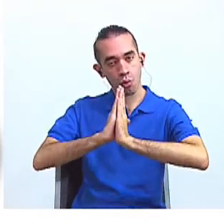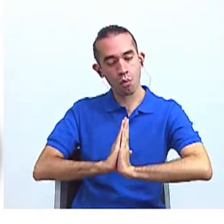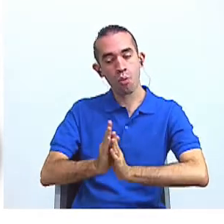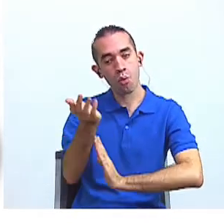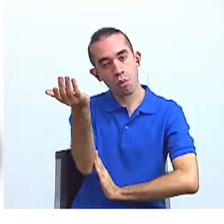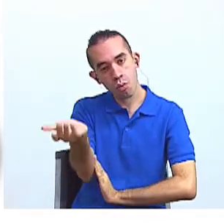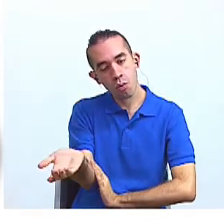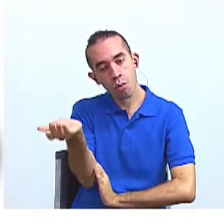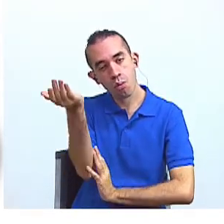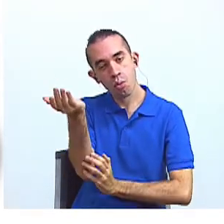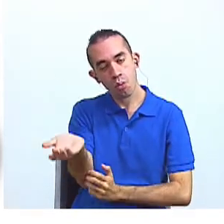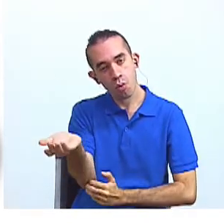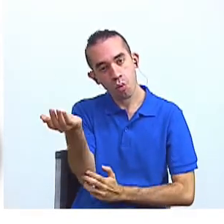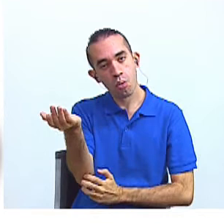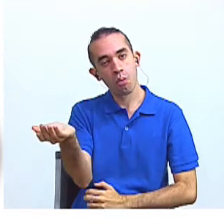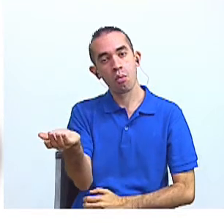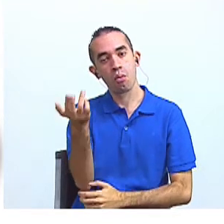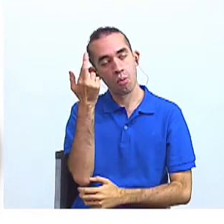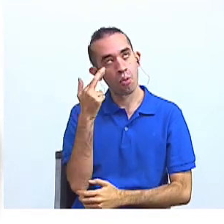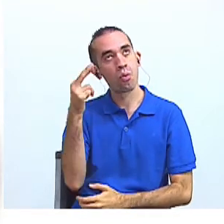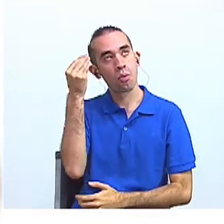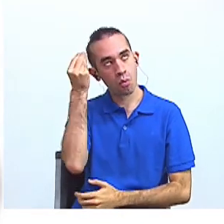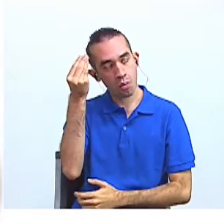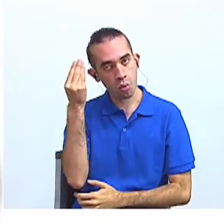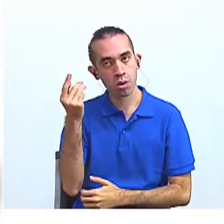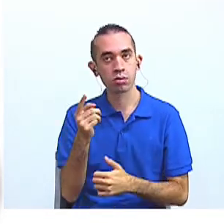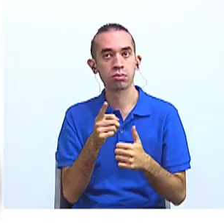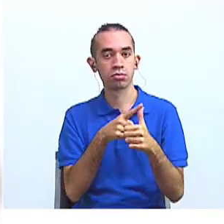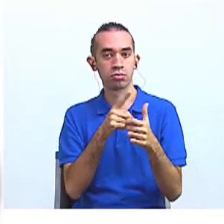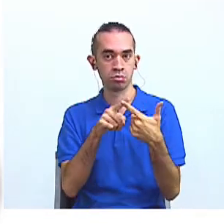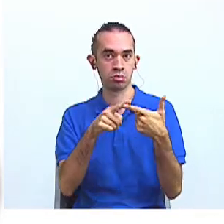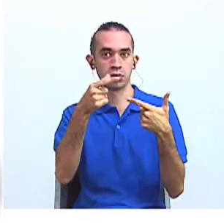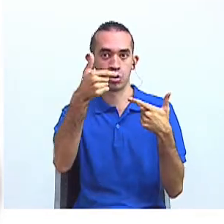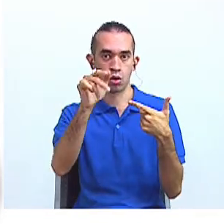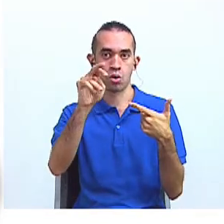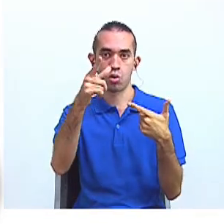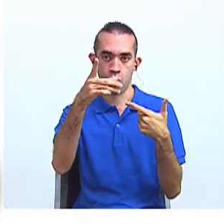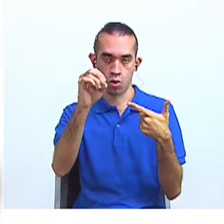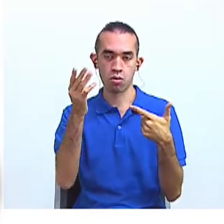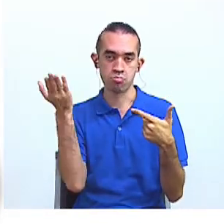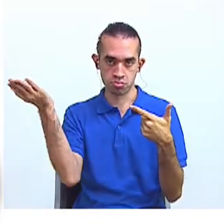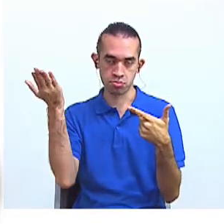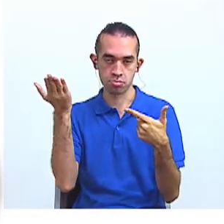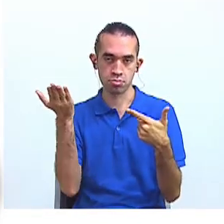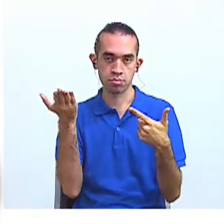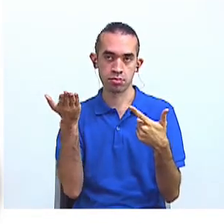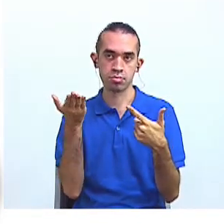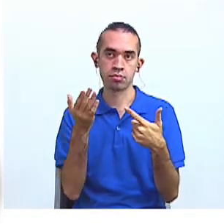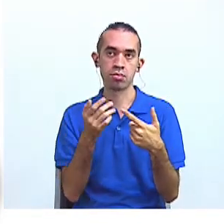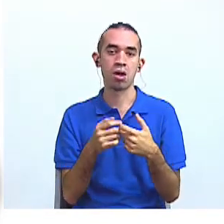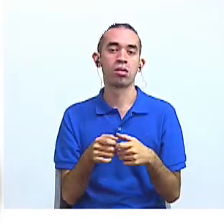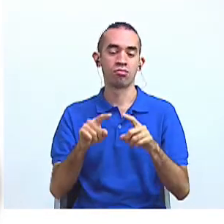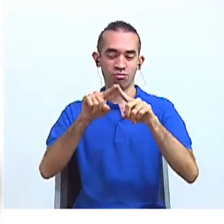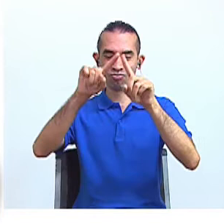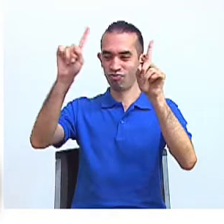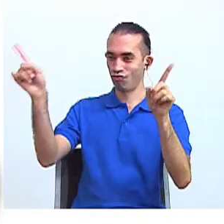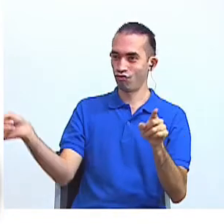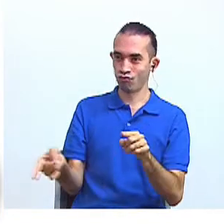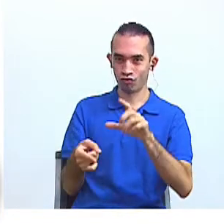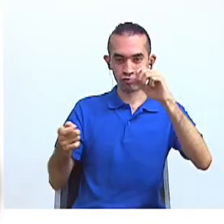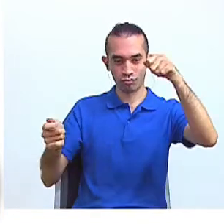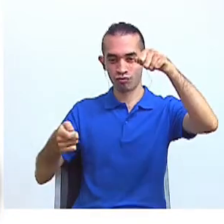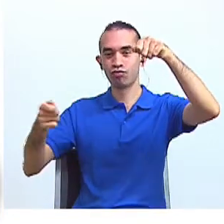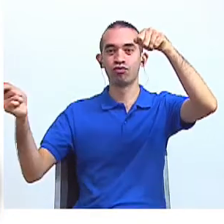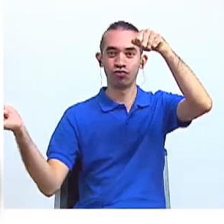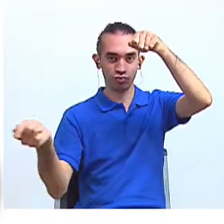limosna, ¿sí?, y de la reflexión. Tenemos el gongo, un instrumento musical